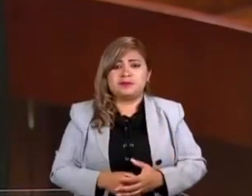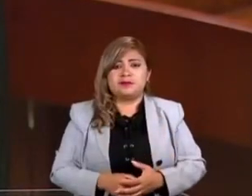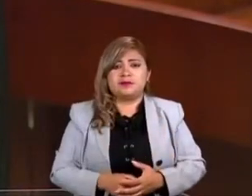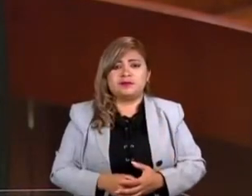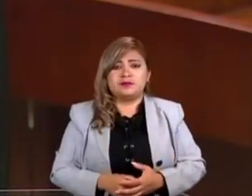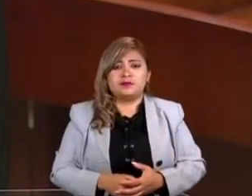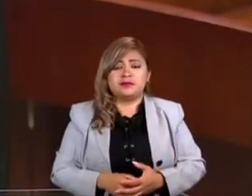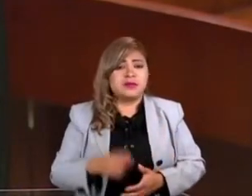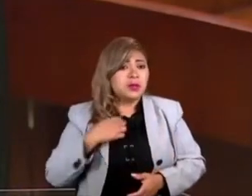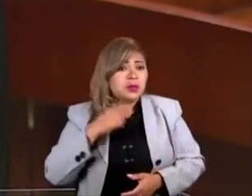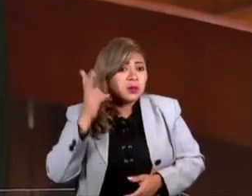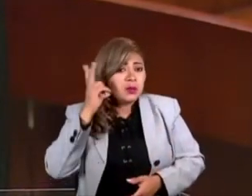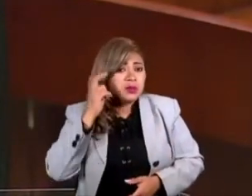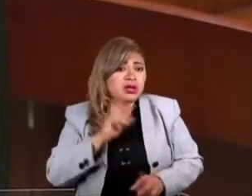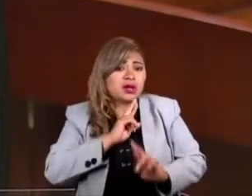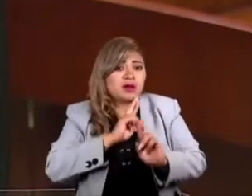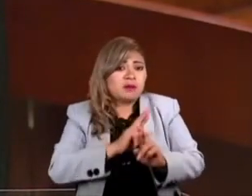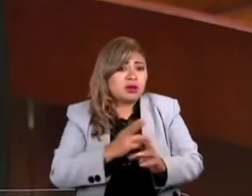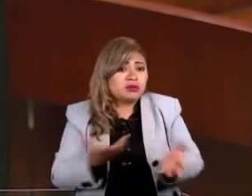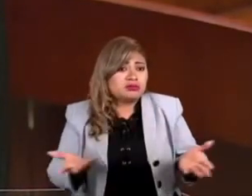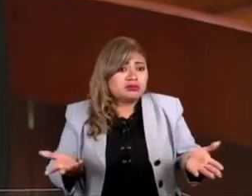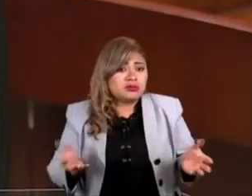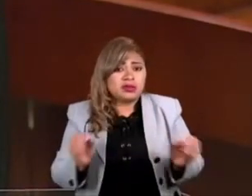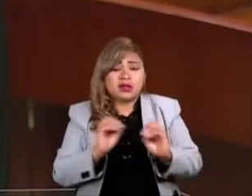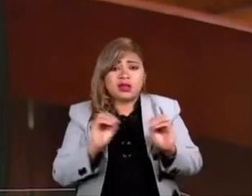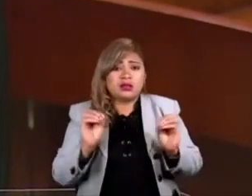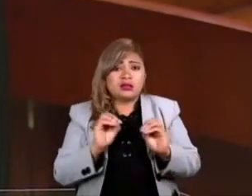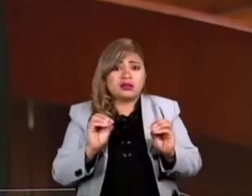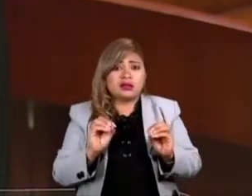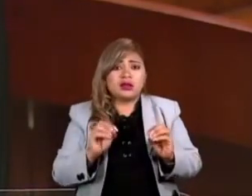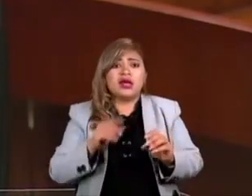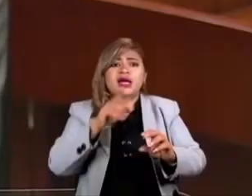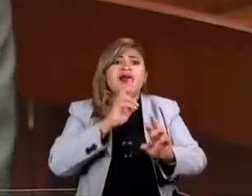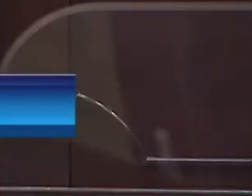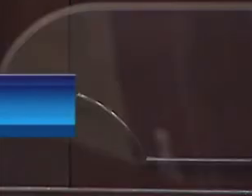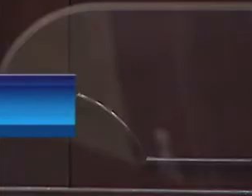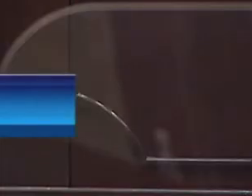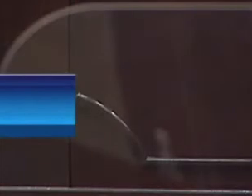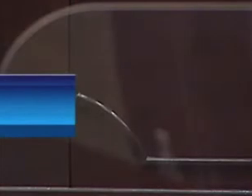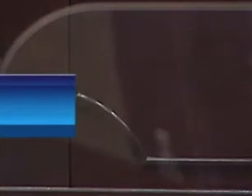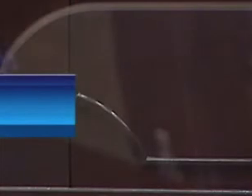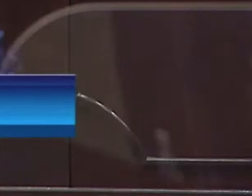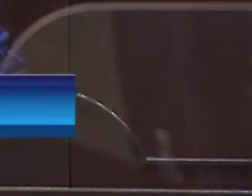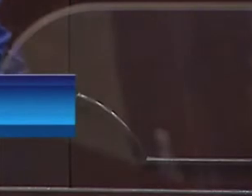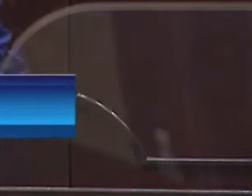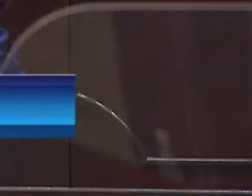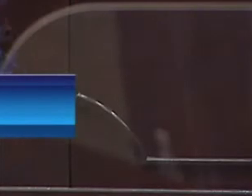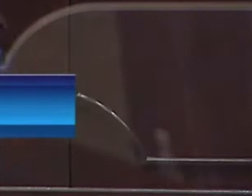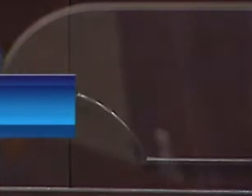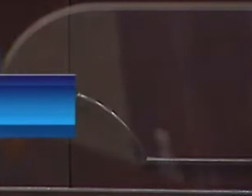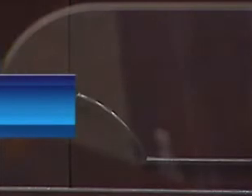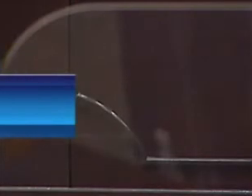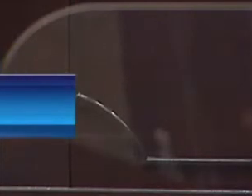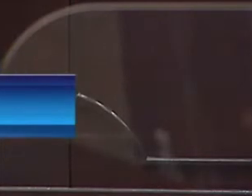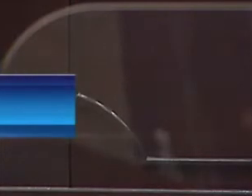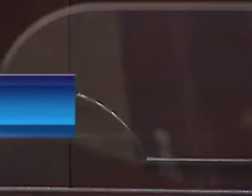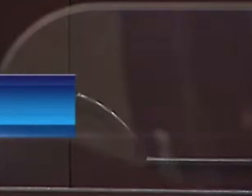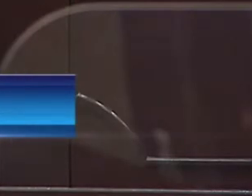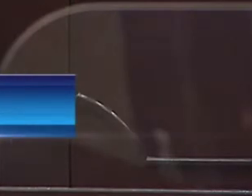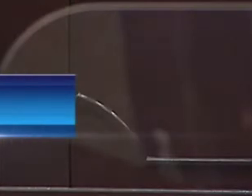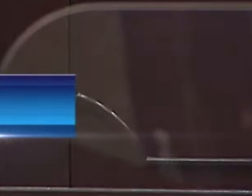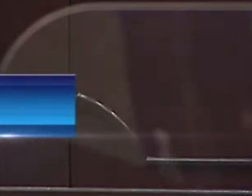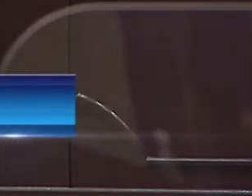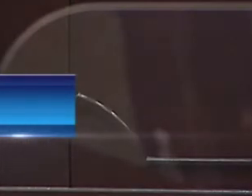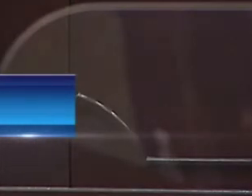responderme a mí, no al director de Asuntos Parlamentarios. ¿Qué está pasando? Un breve receso. Es muy fácil pararse